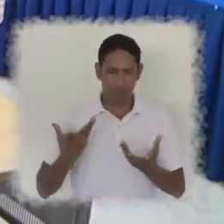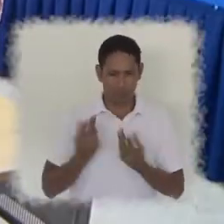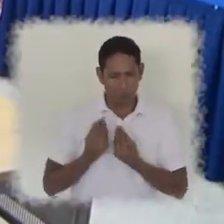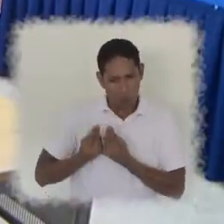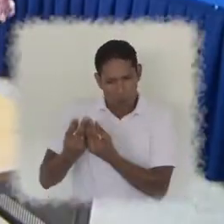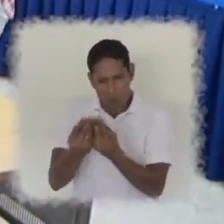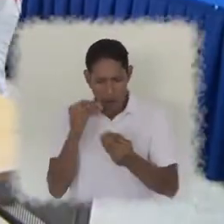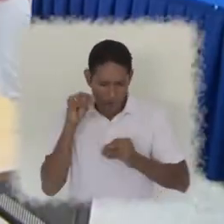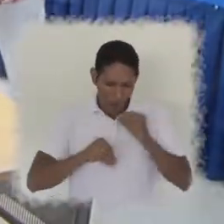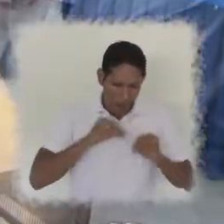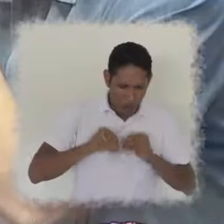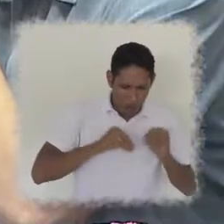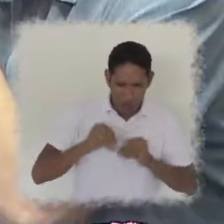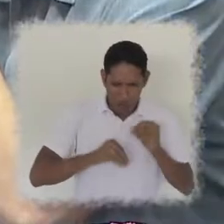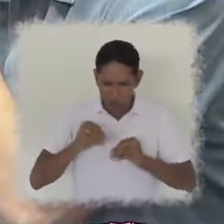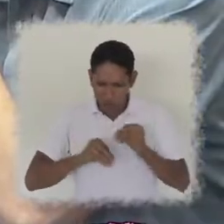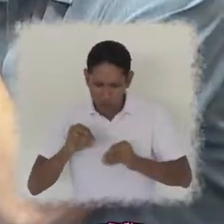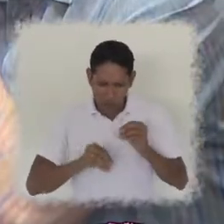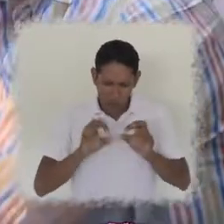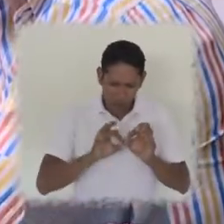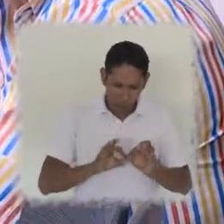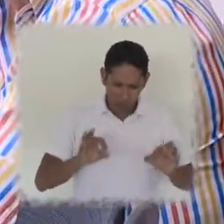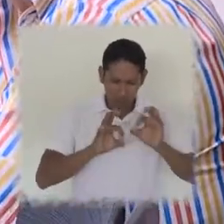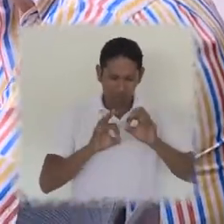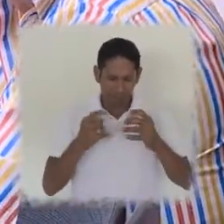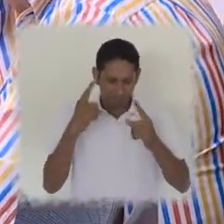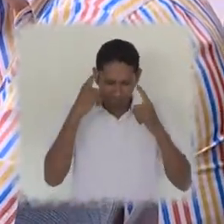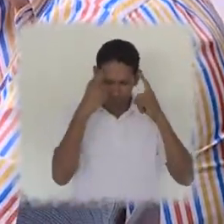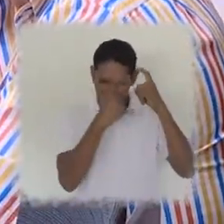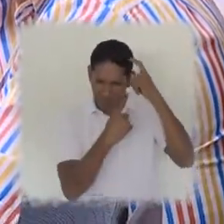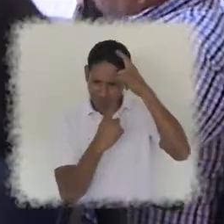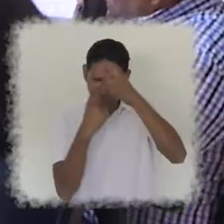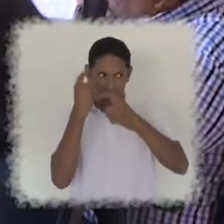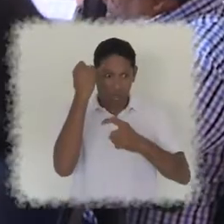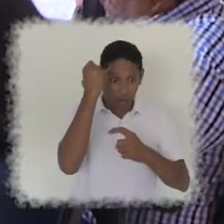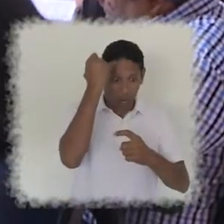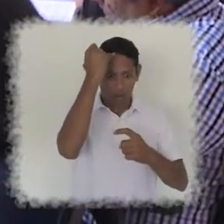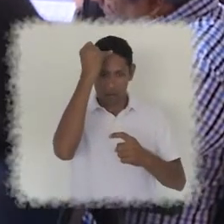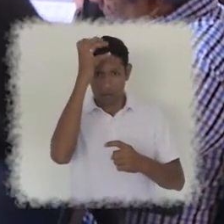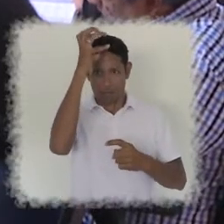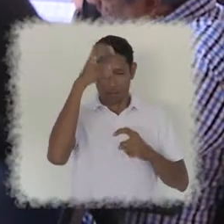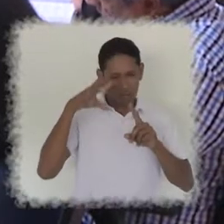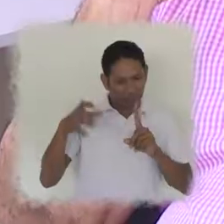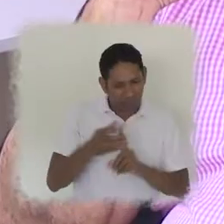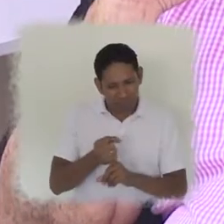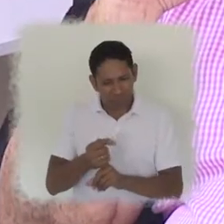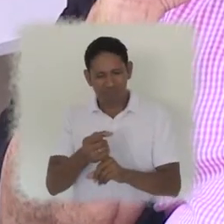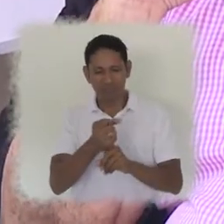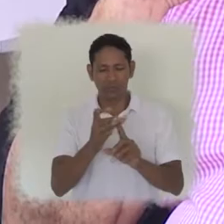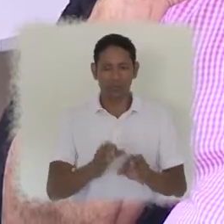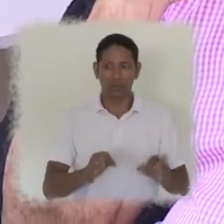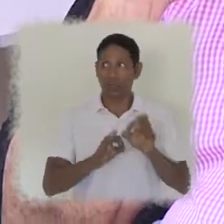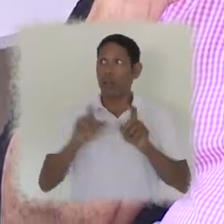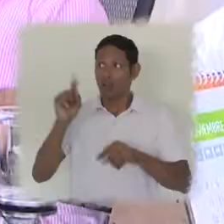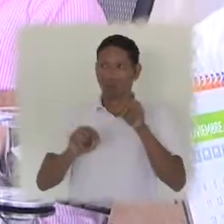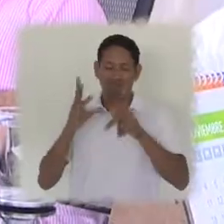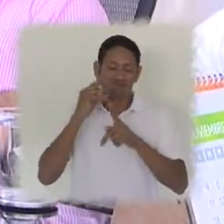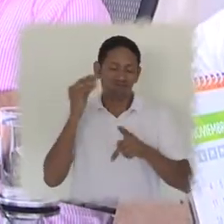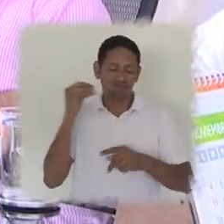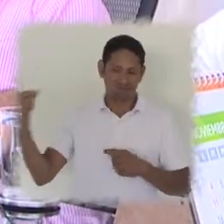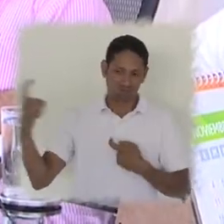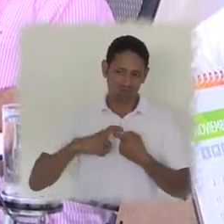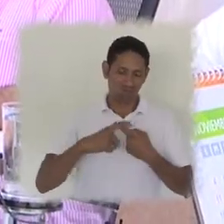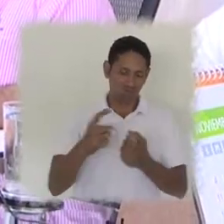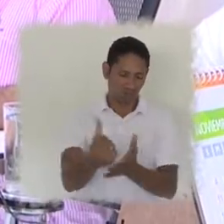fue construido en una labor grupal bajo el liderazgo de la Dirección de Transferencia de Conocimiento y Propiedad Intelectual, con la participación de docentes